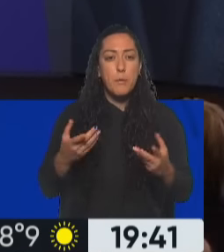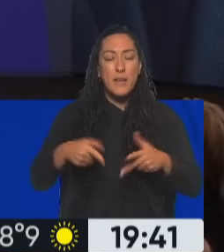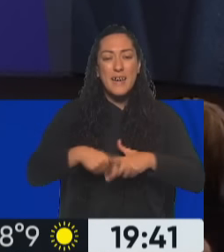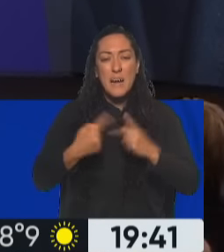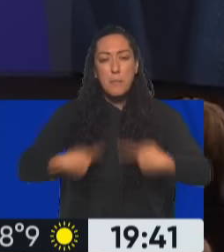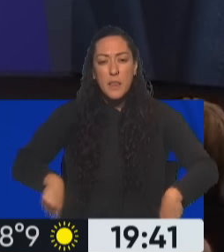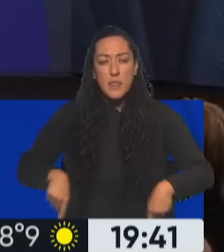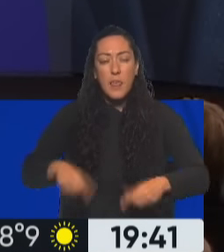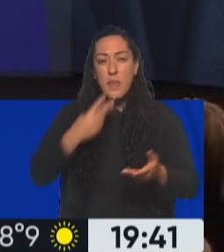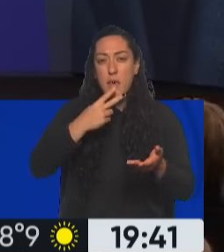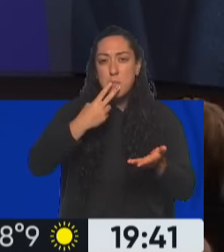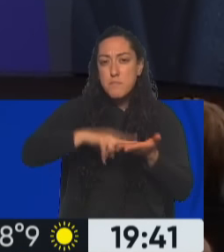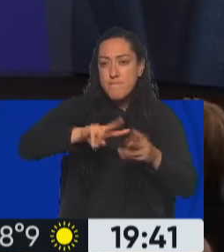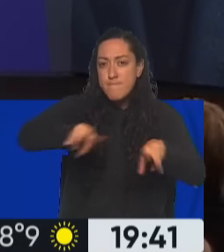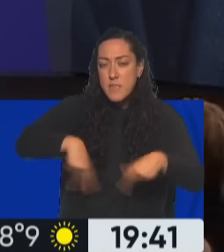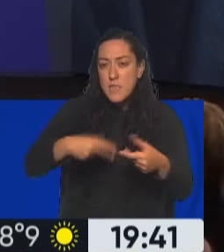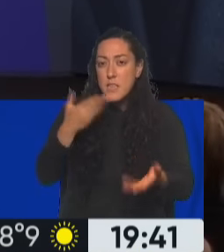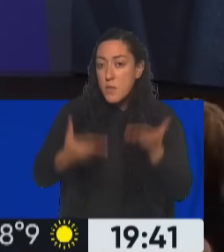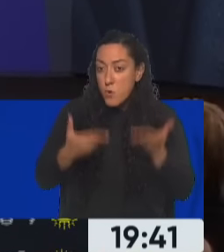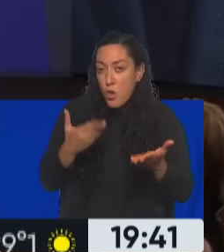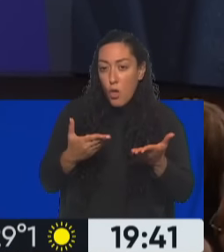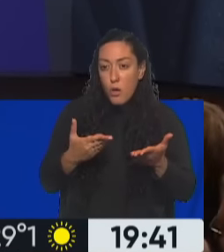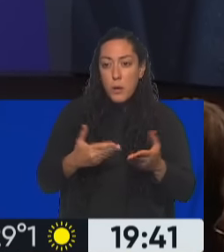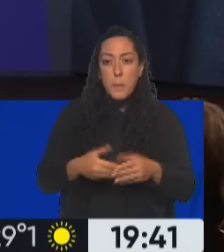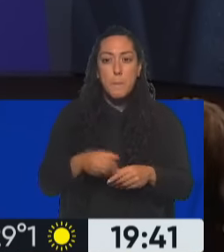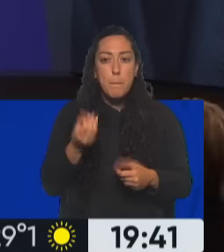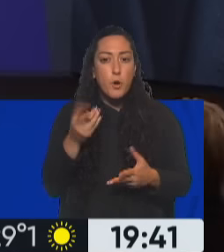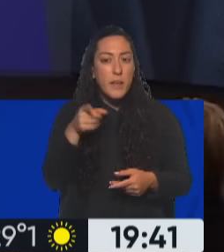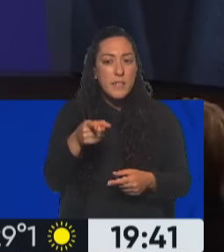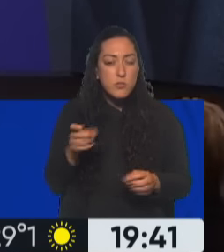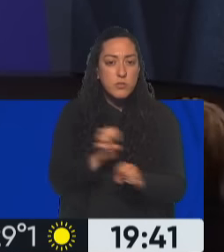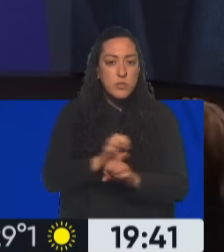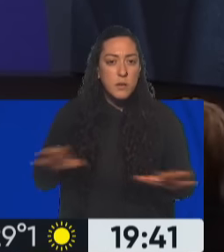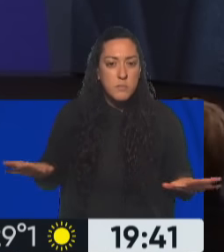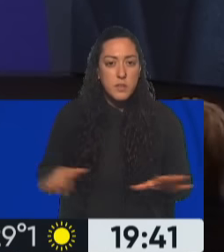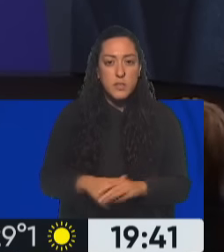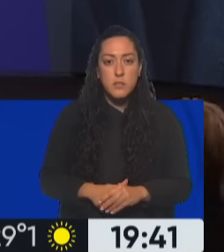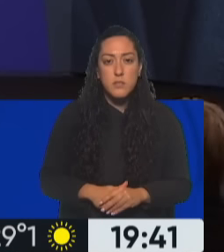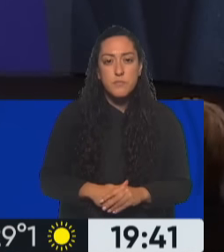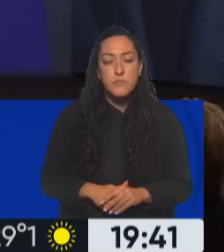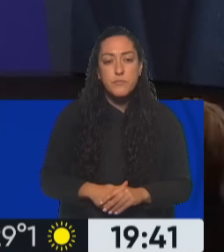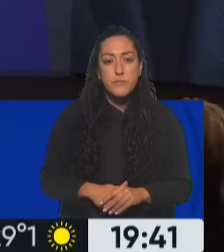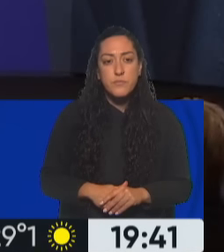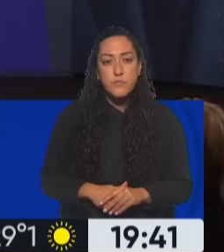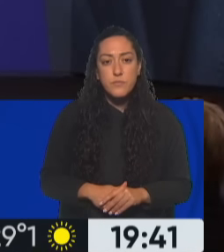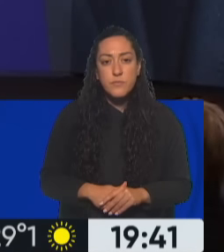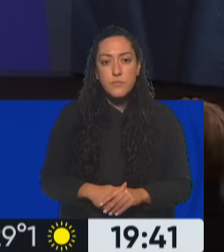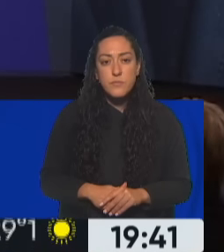parcial. Inexorablemente eso va a estar mal. Por otra parte,